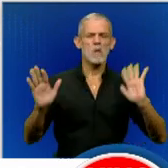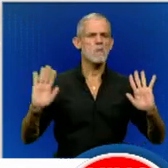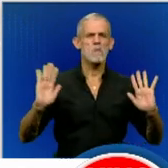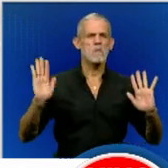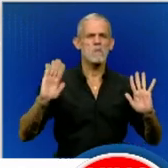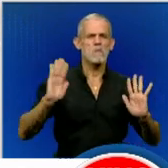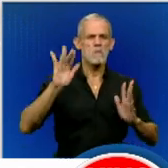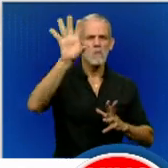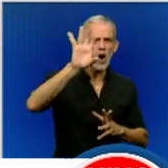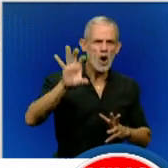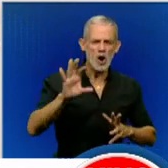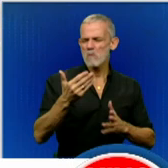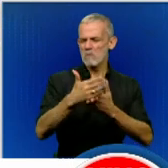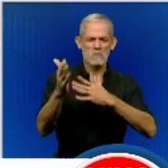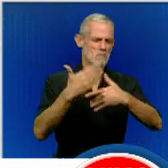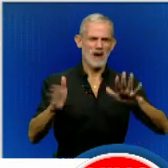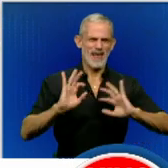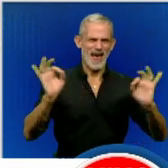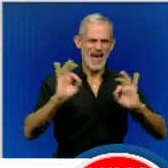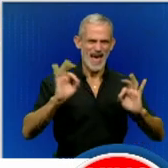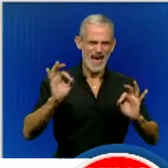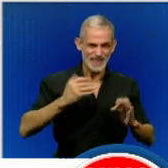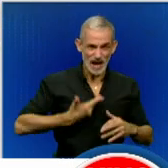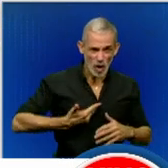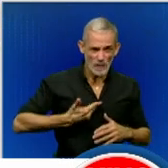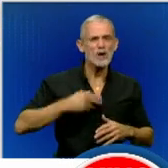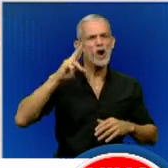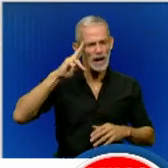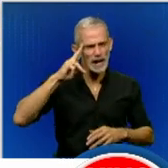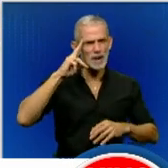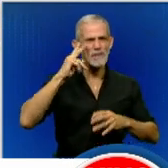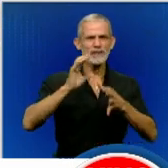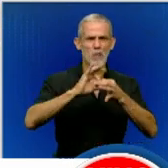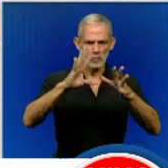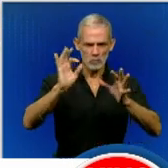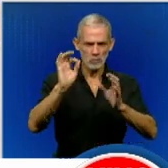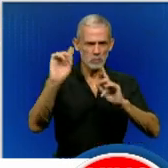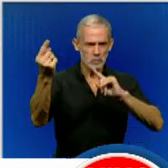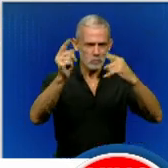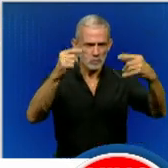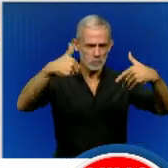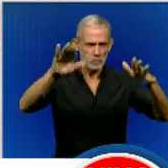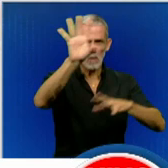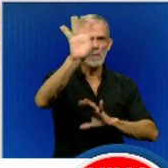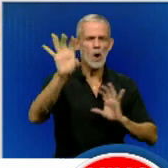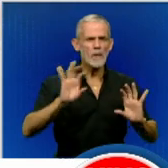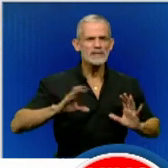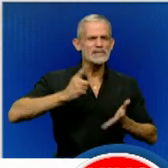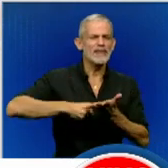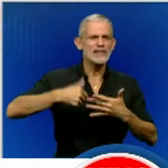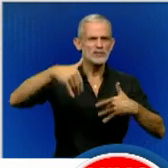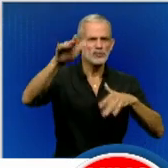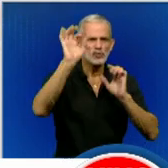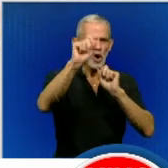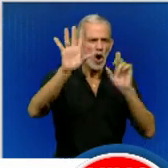que nuestra gobierno no discrimina a ningún gobernador y respeta las autonomías provinciales y que